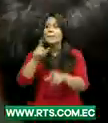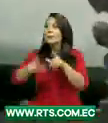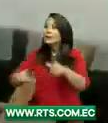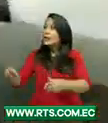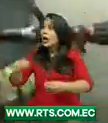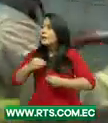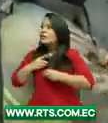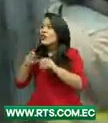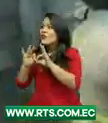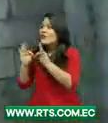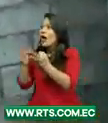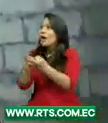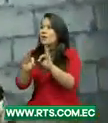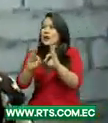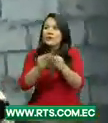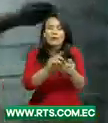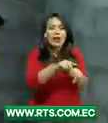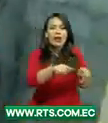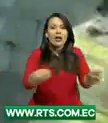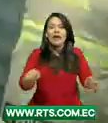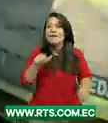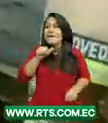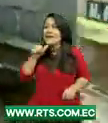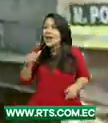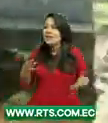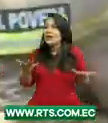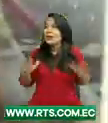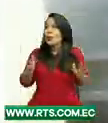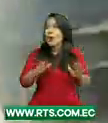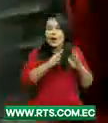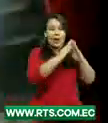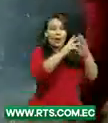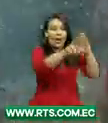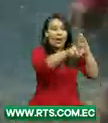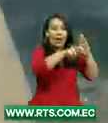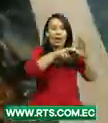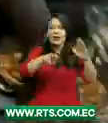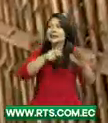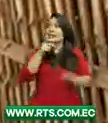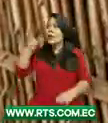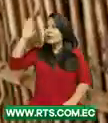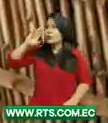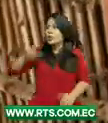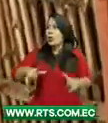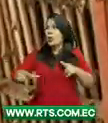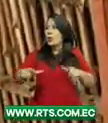es familias acogientes, ¿no? Si no hay esta familia acogiente, el siguiente paso va a ser los albergues.